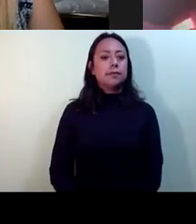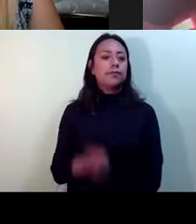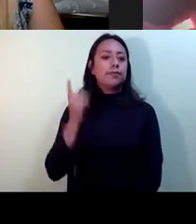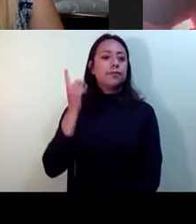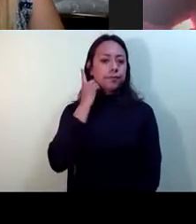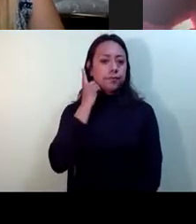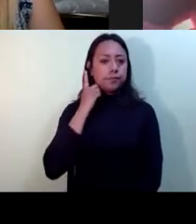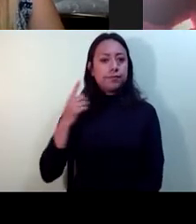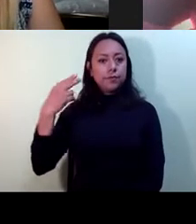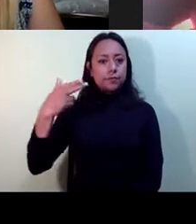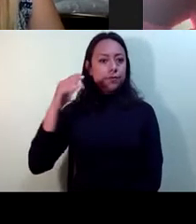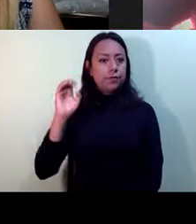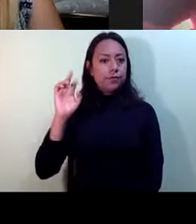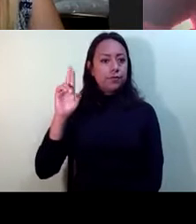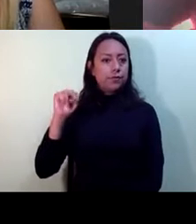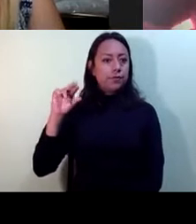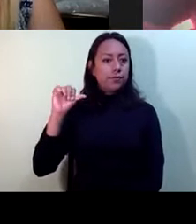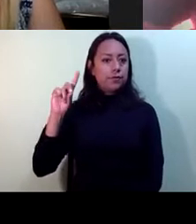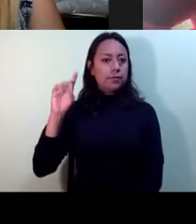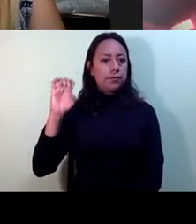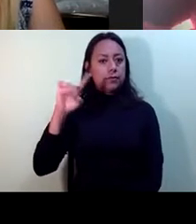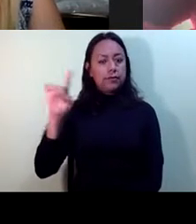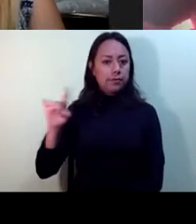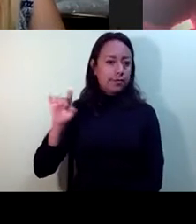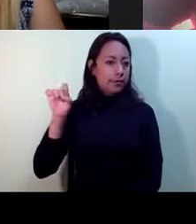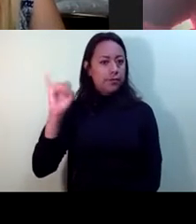Diputado Carlos Hernández Mirón. Mirón en pro.